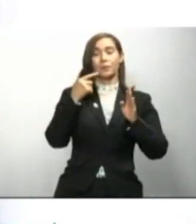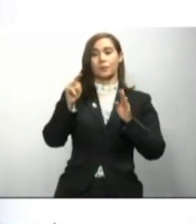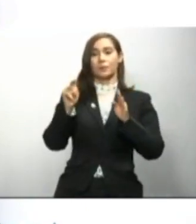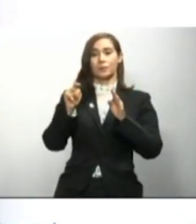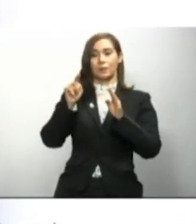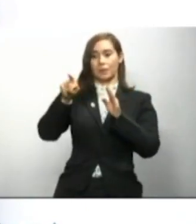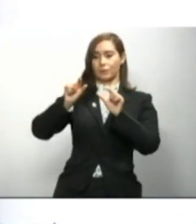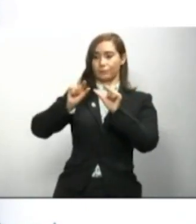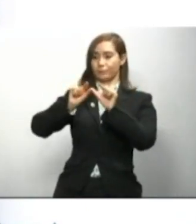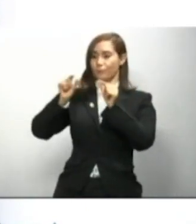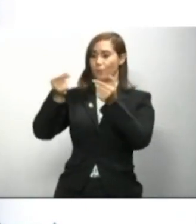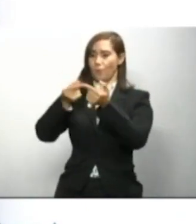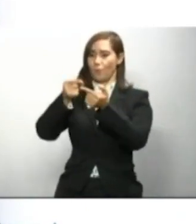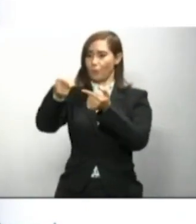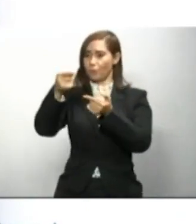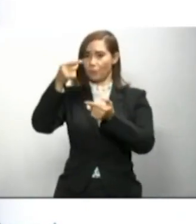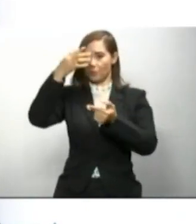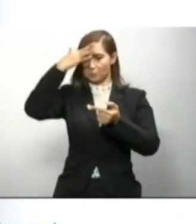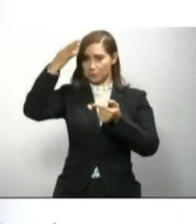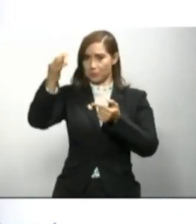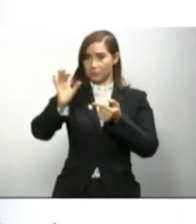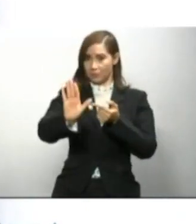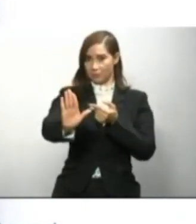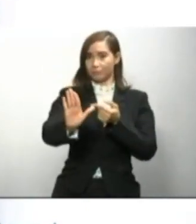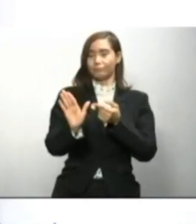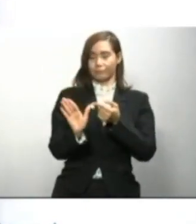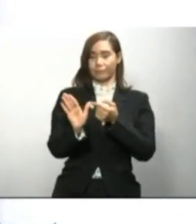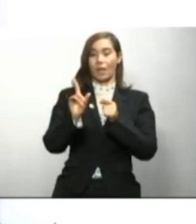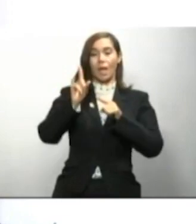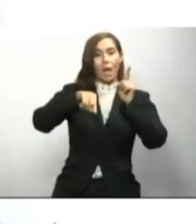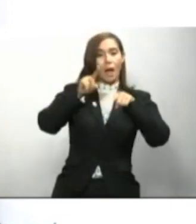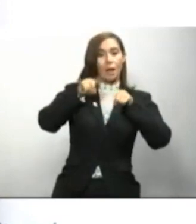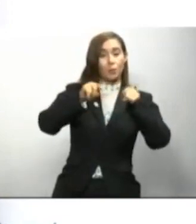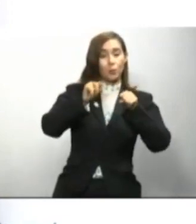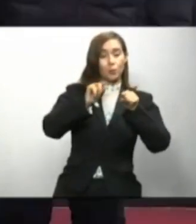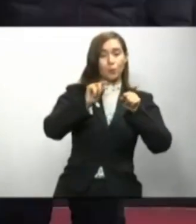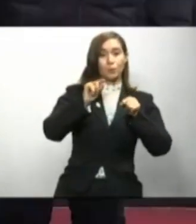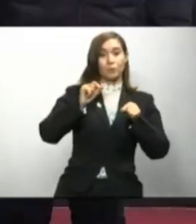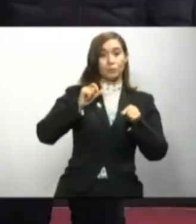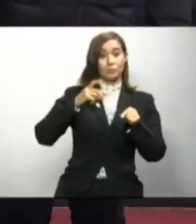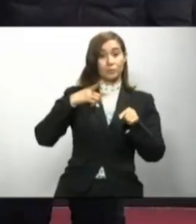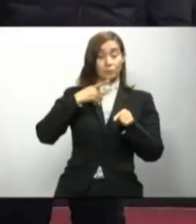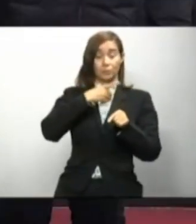referéndum legisladores de su propio partido se oponen a esto